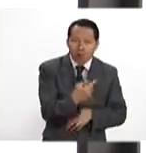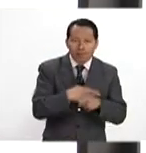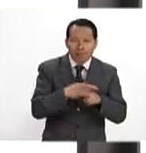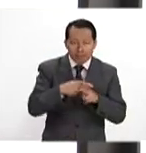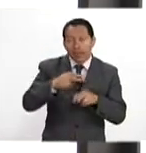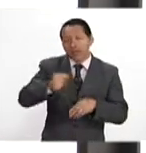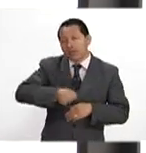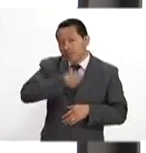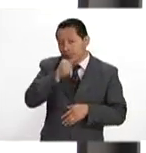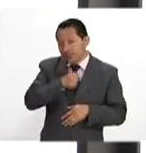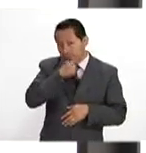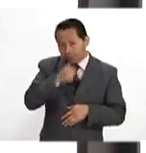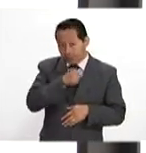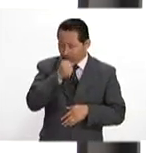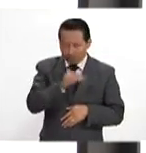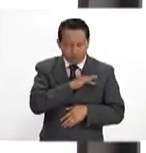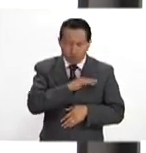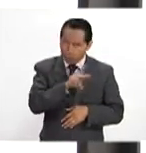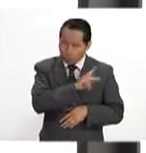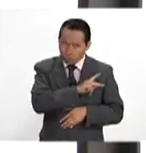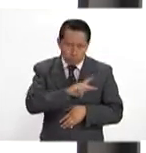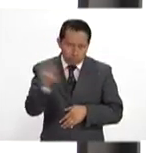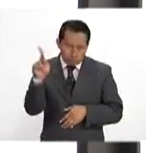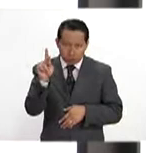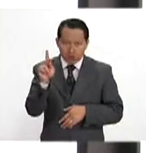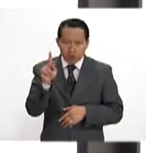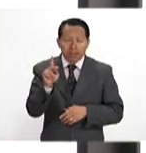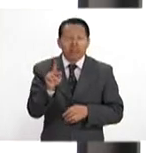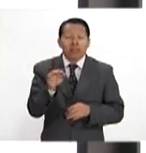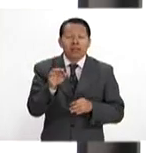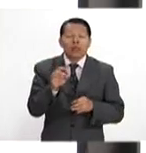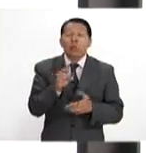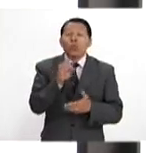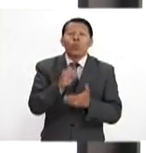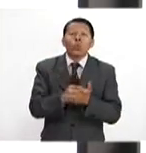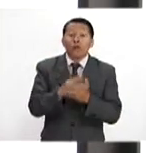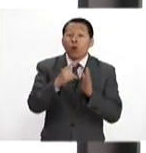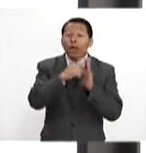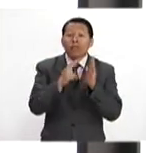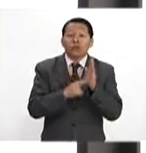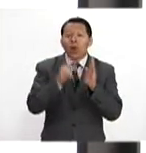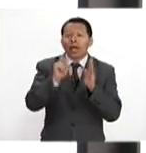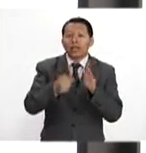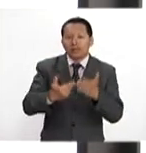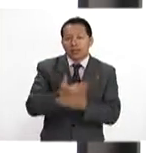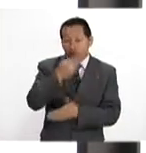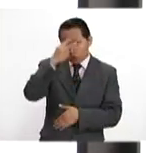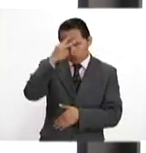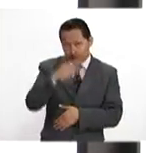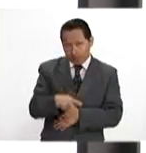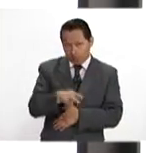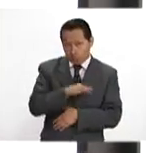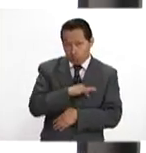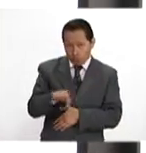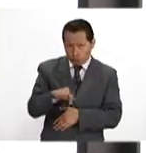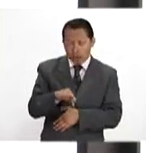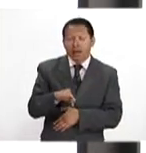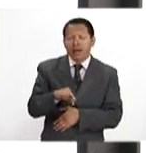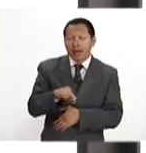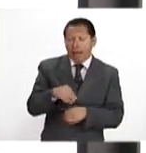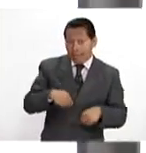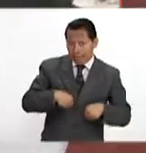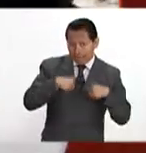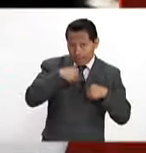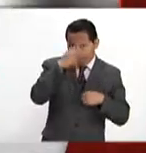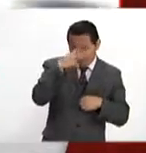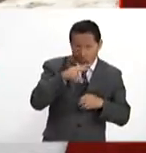adulta, adultos mayores, etcétera. De hecho, mexicanos es la única condición, que se encuentren tanto en México como en el extranjero.